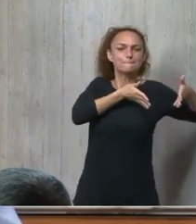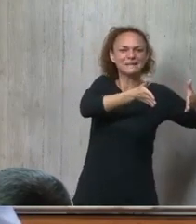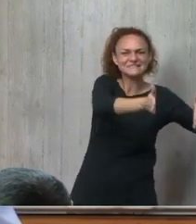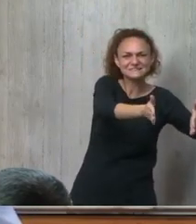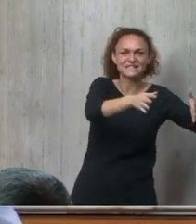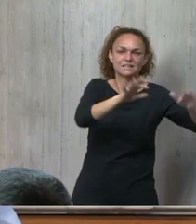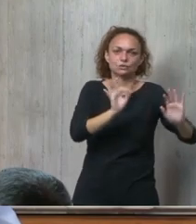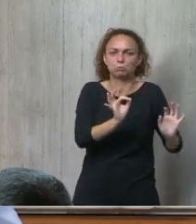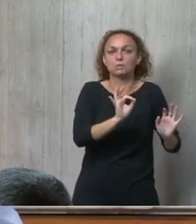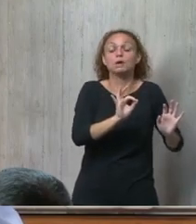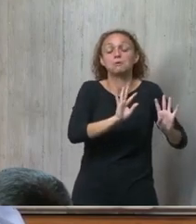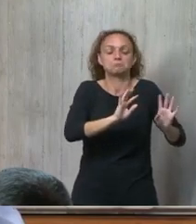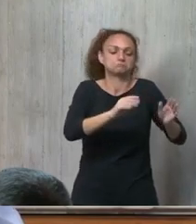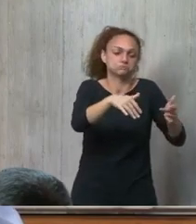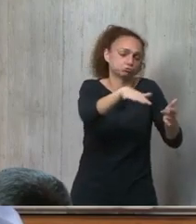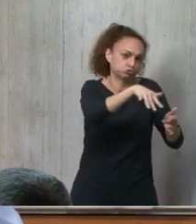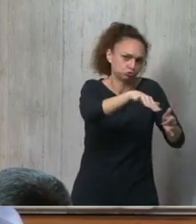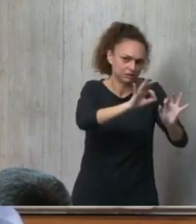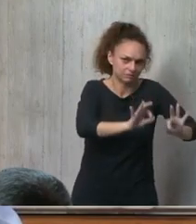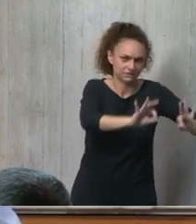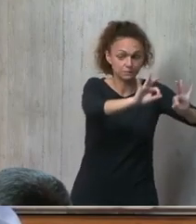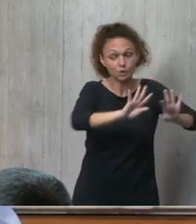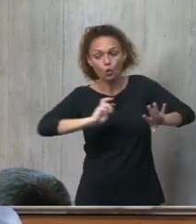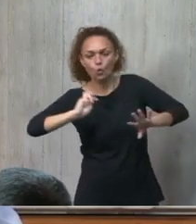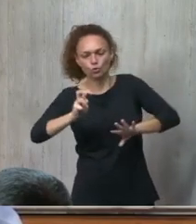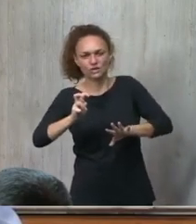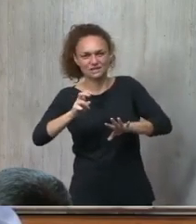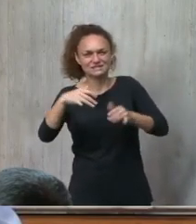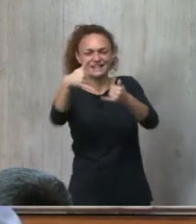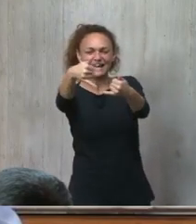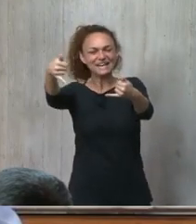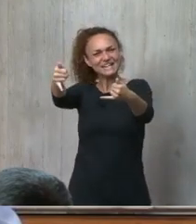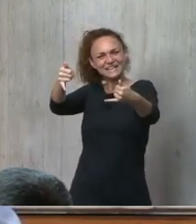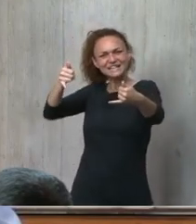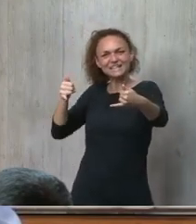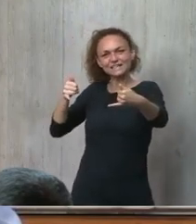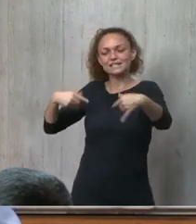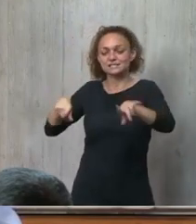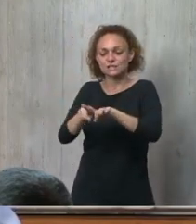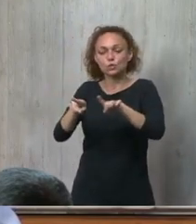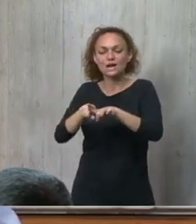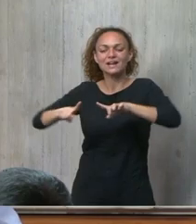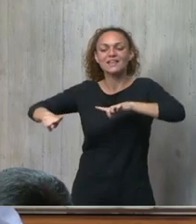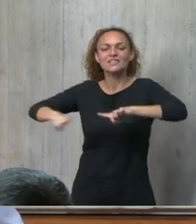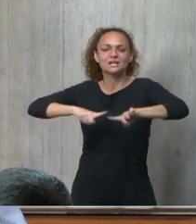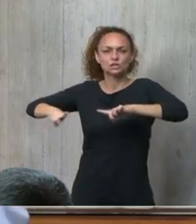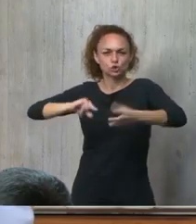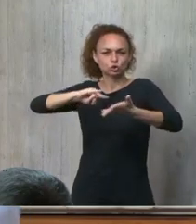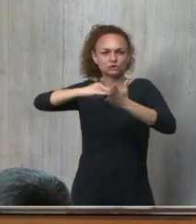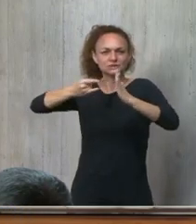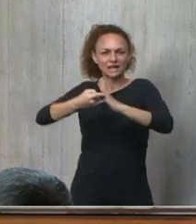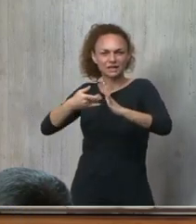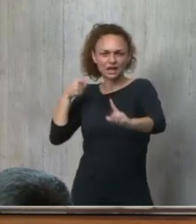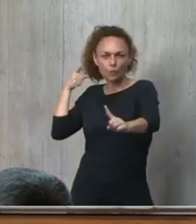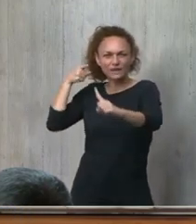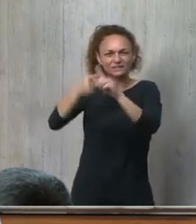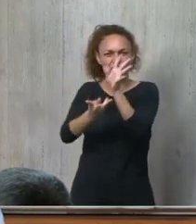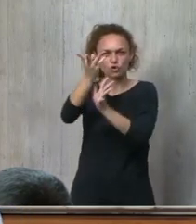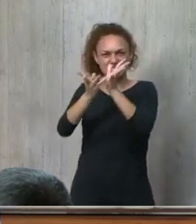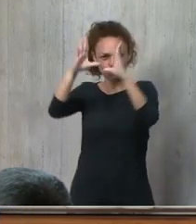otro caso son líneas de control que la propia dirección técnica de extinción establece y